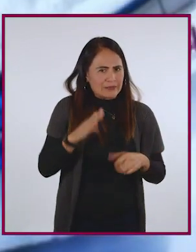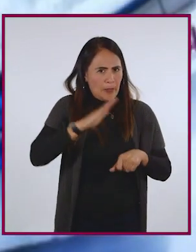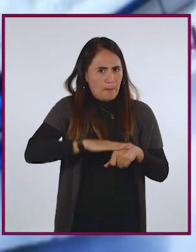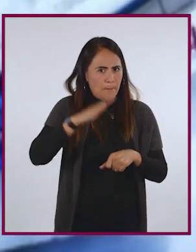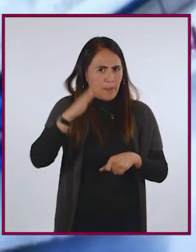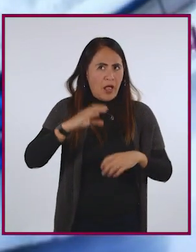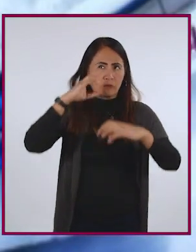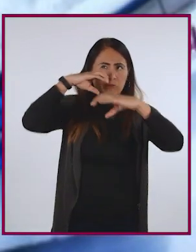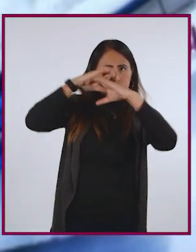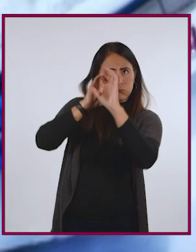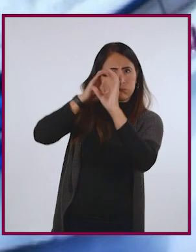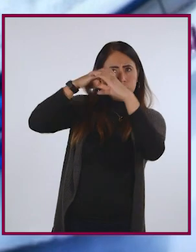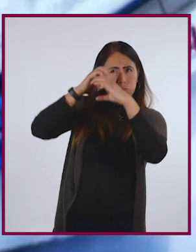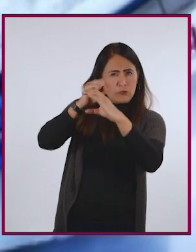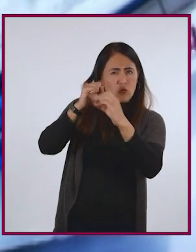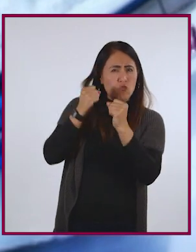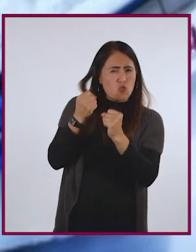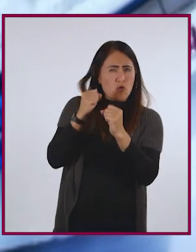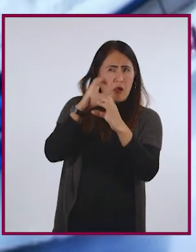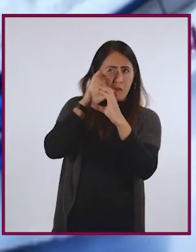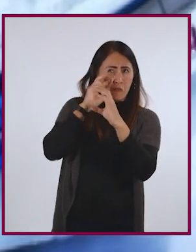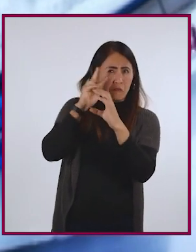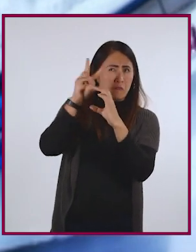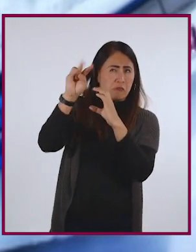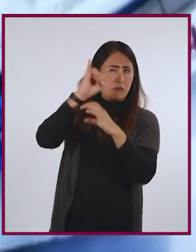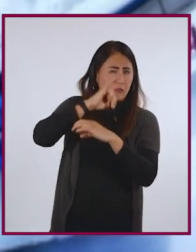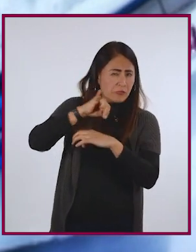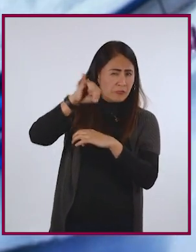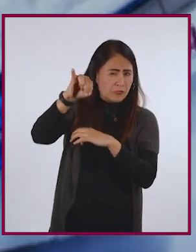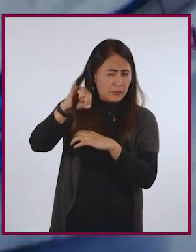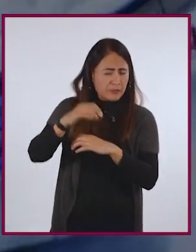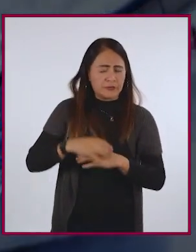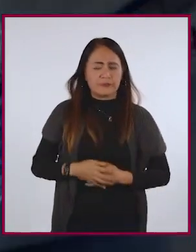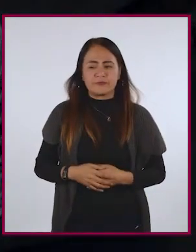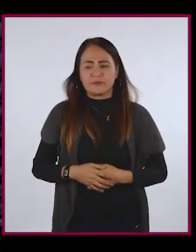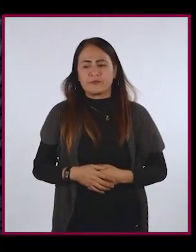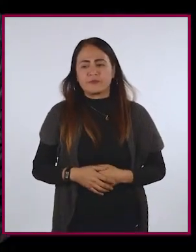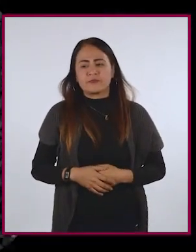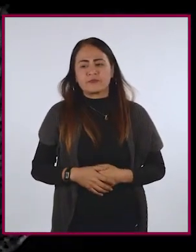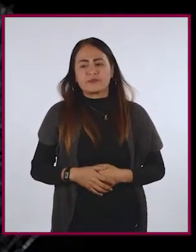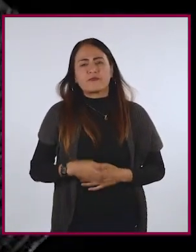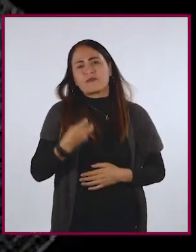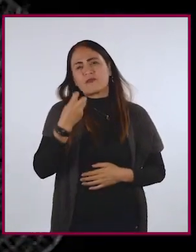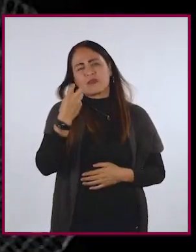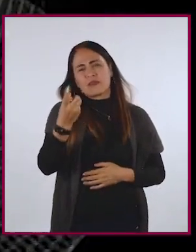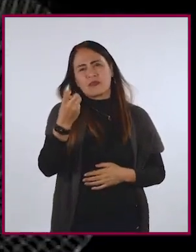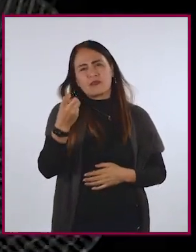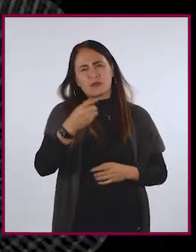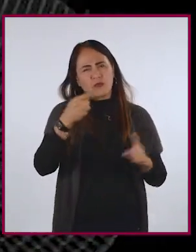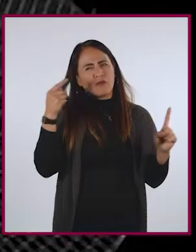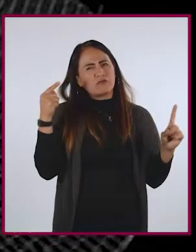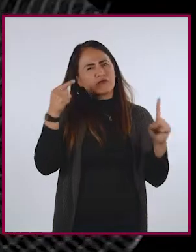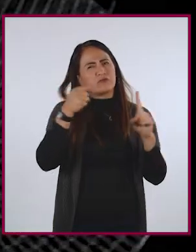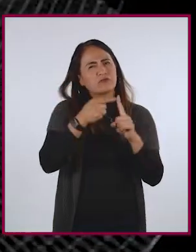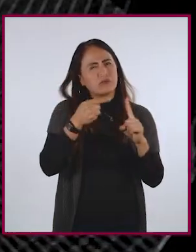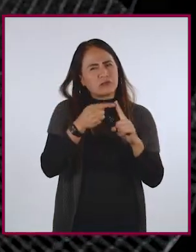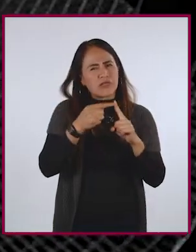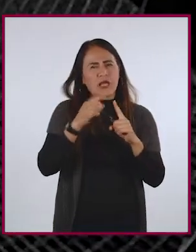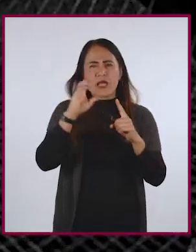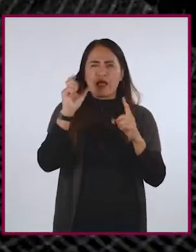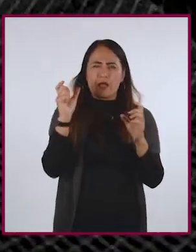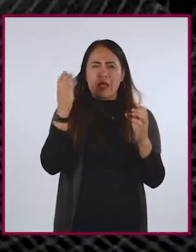desarrollar otro tipo de telescopios astronómicos, donde la idea fundamental es observar